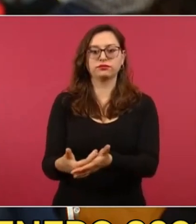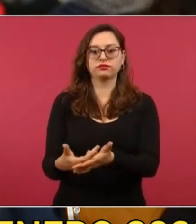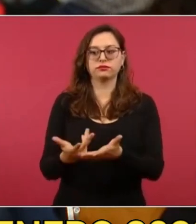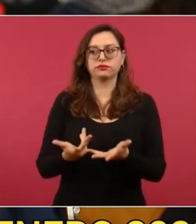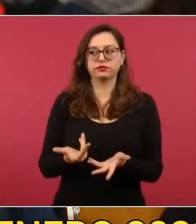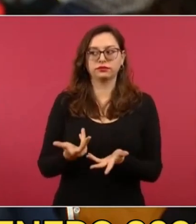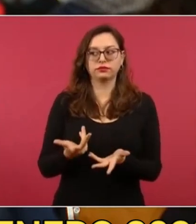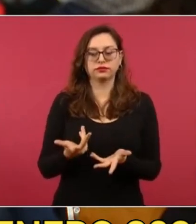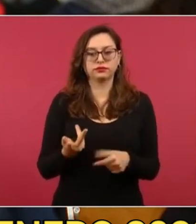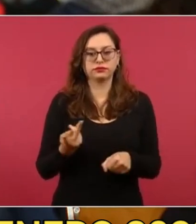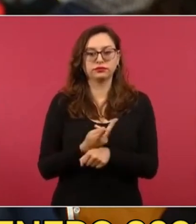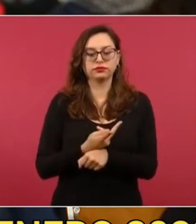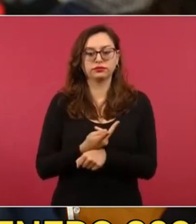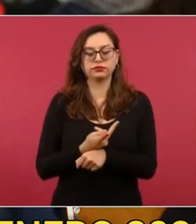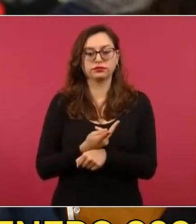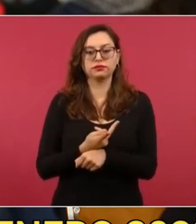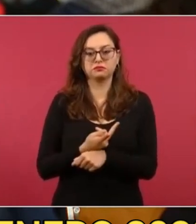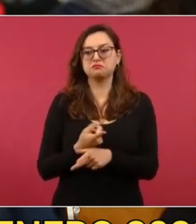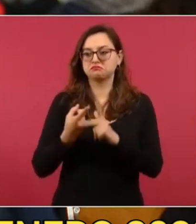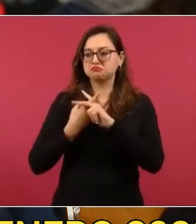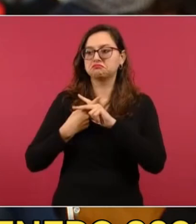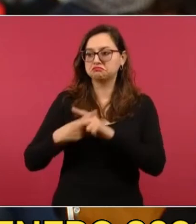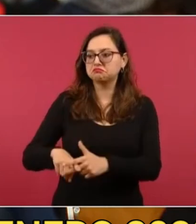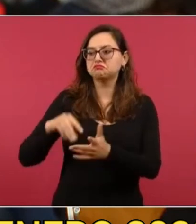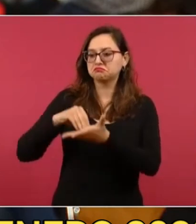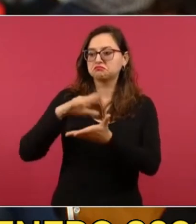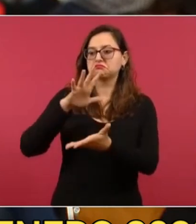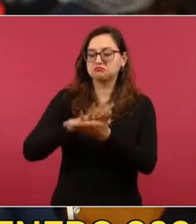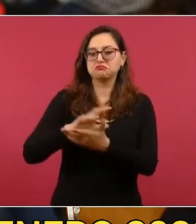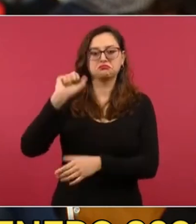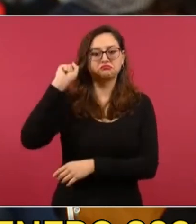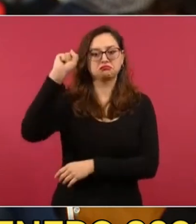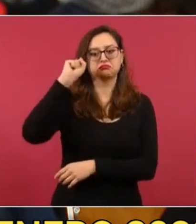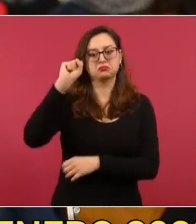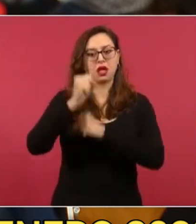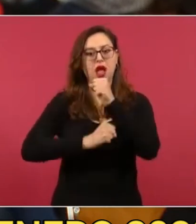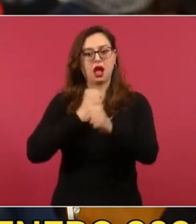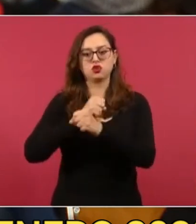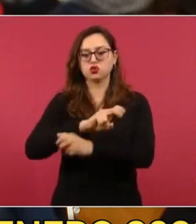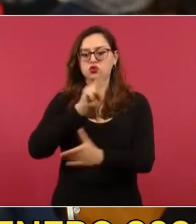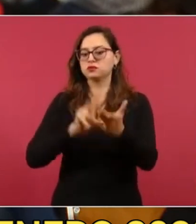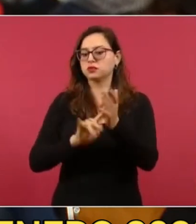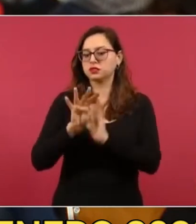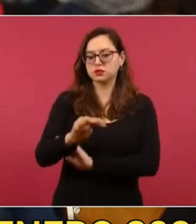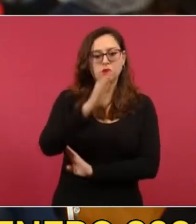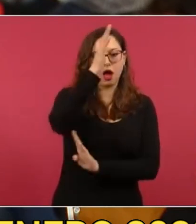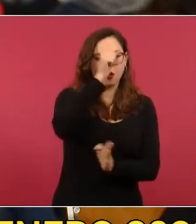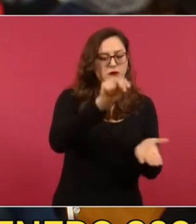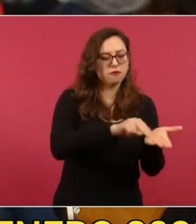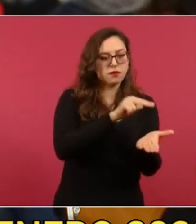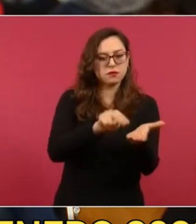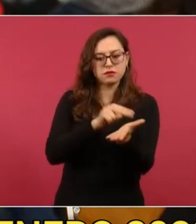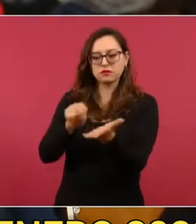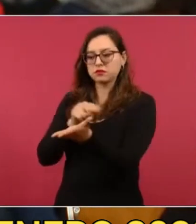pues ellos iniciaron y lograron su registro en el 2019 firmando todos los acuerdos.